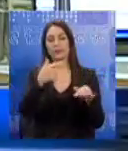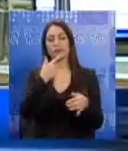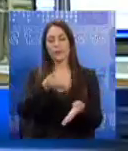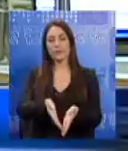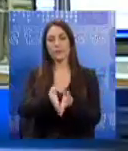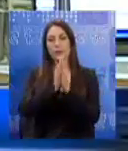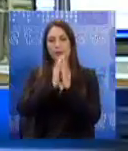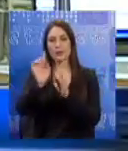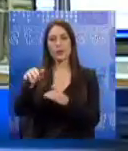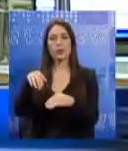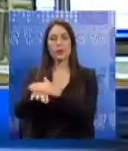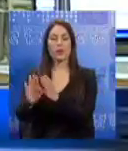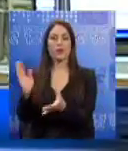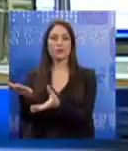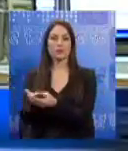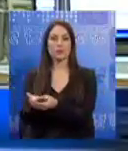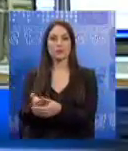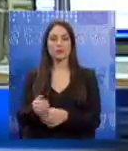solicitar su archivo.